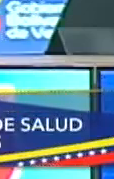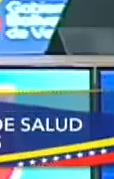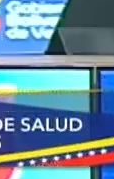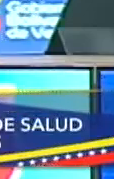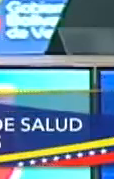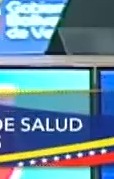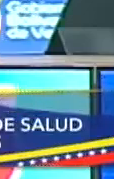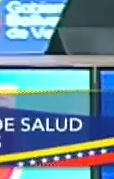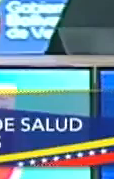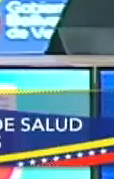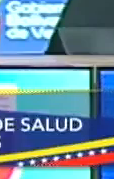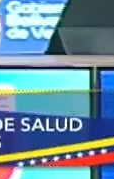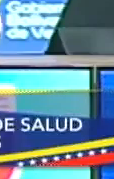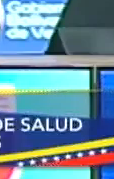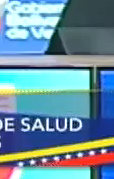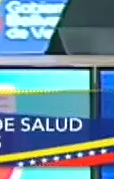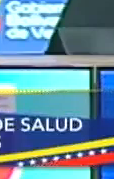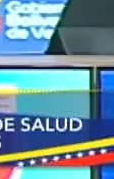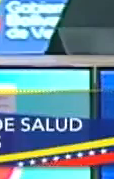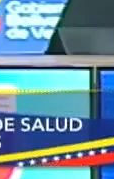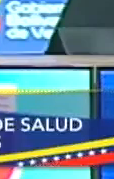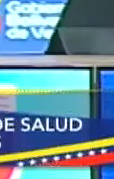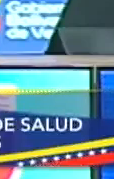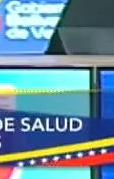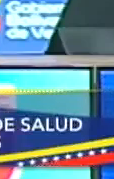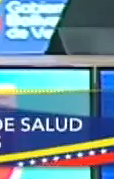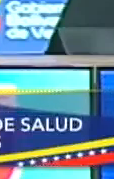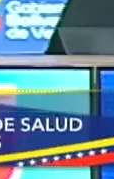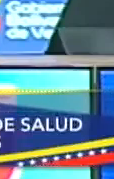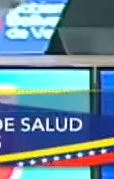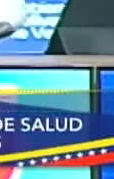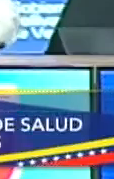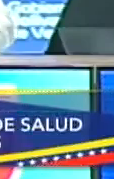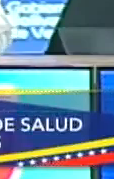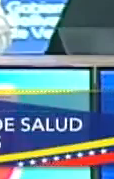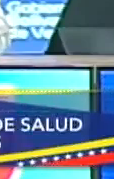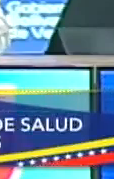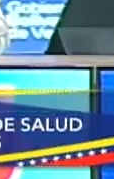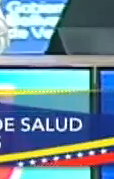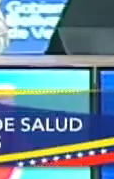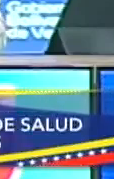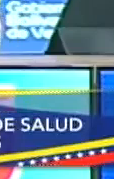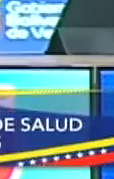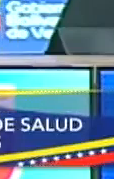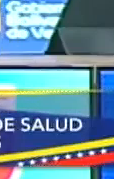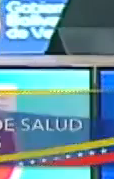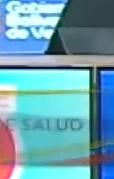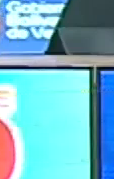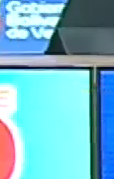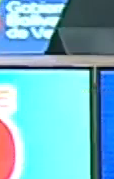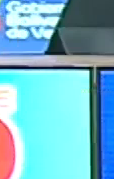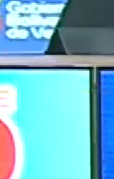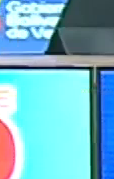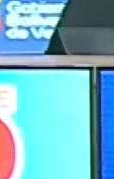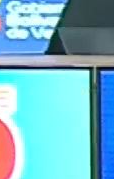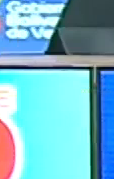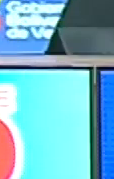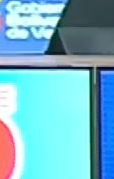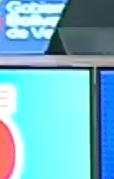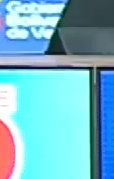valores. Ese concepto del sistema de salud pública está cargado de una